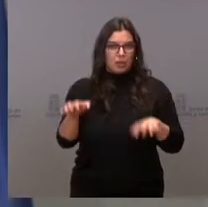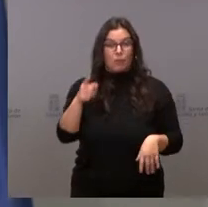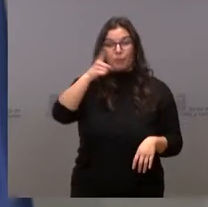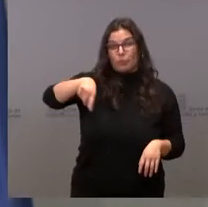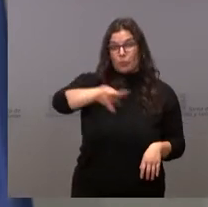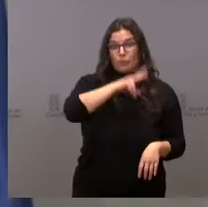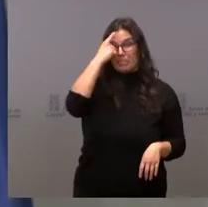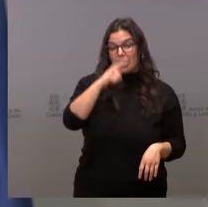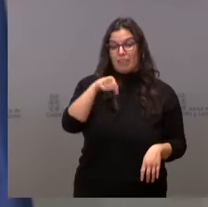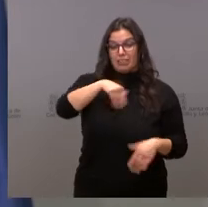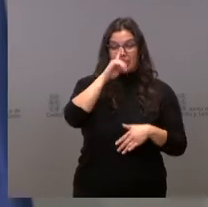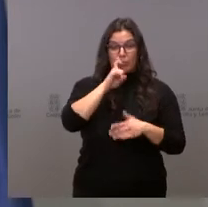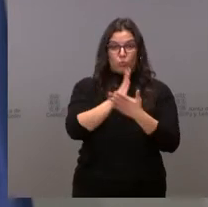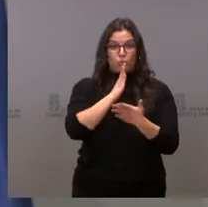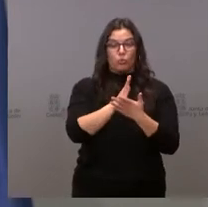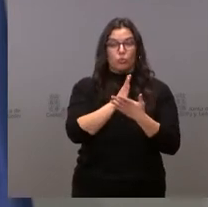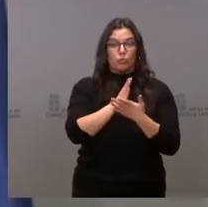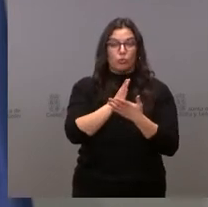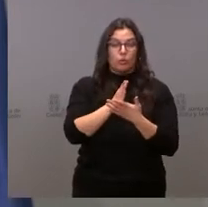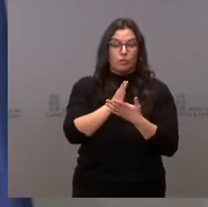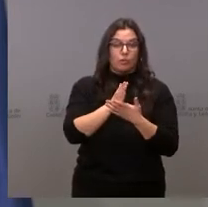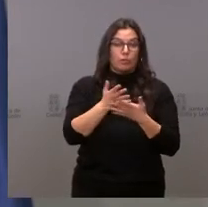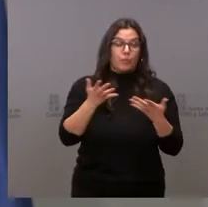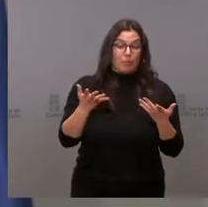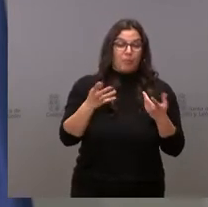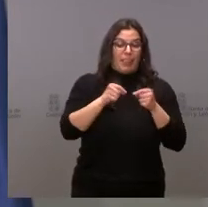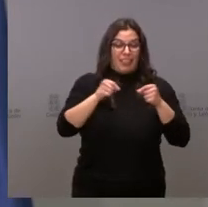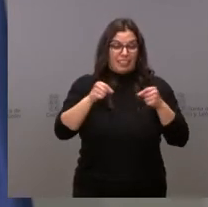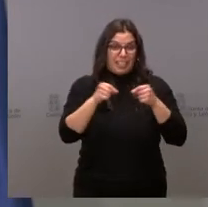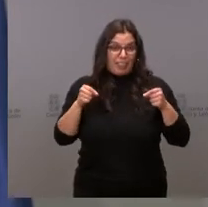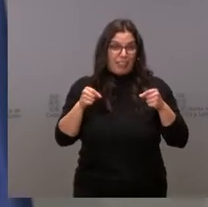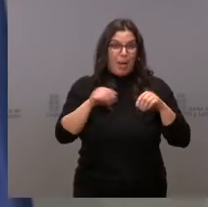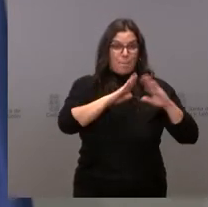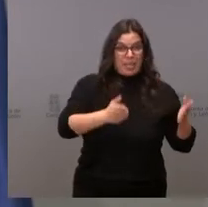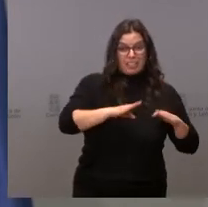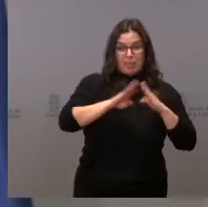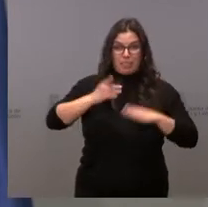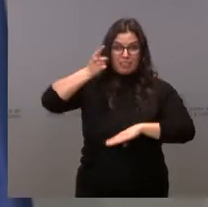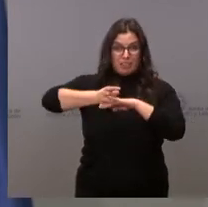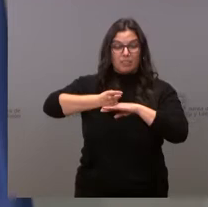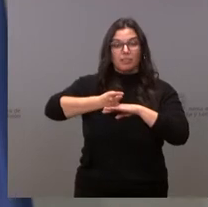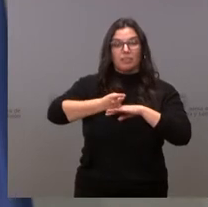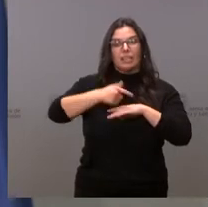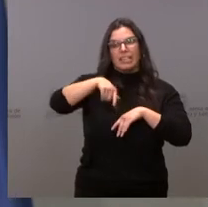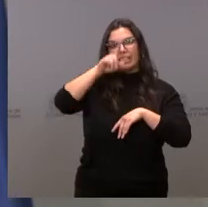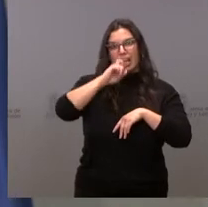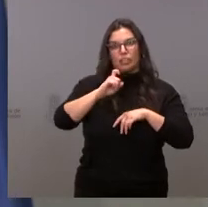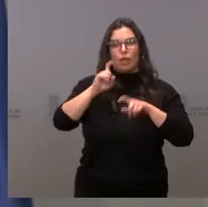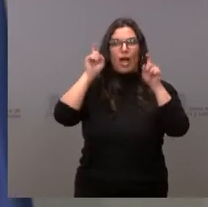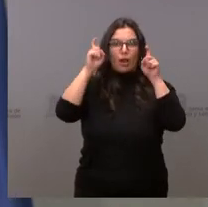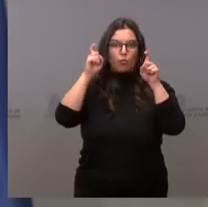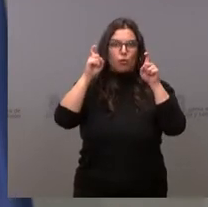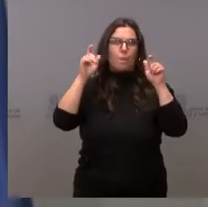ustedes que en este curso con motivo de la distancia social tenemos un número menor de alumnos por aula